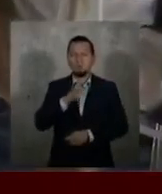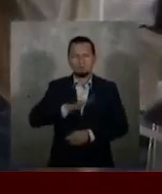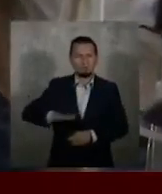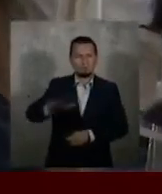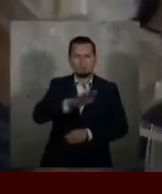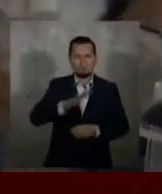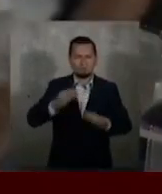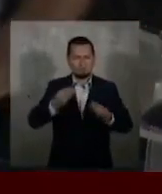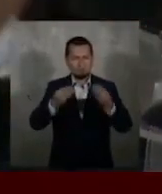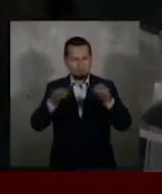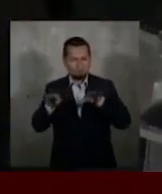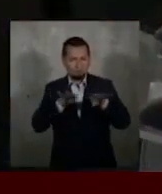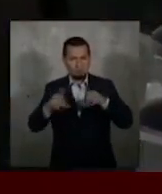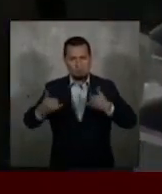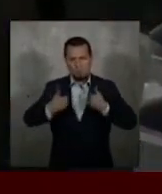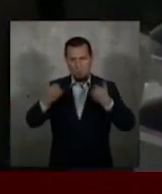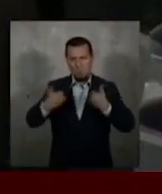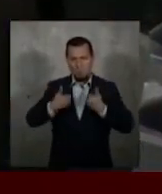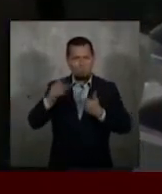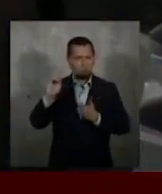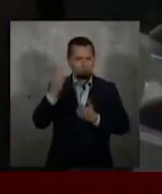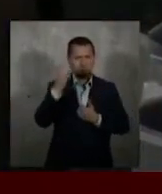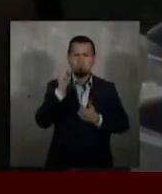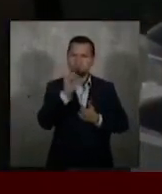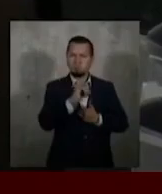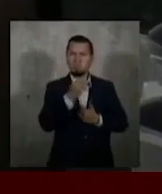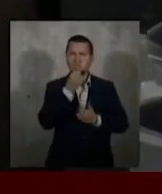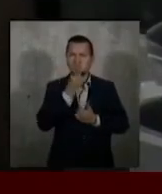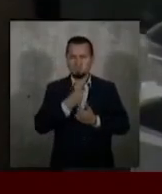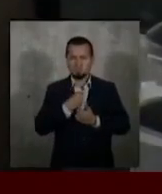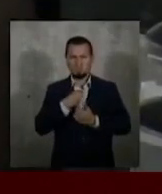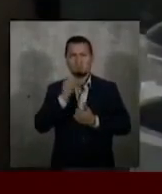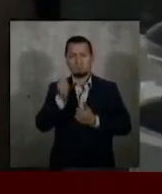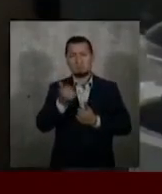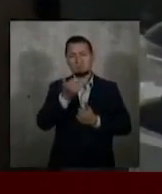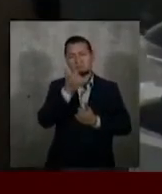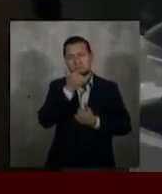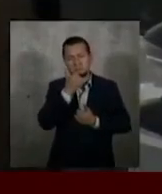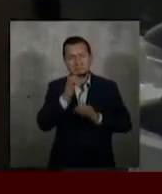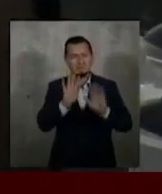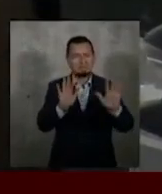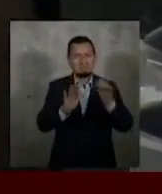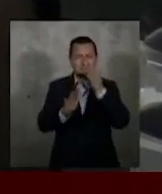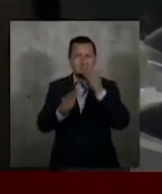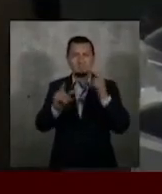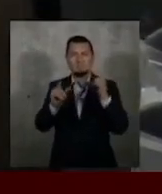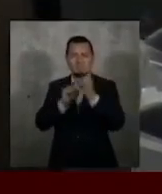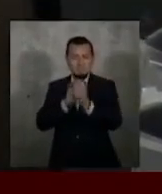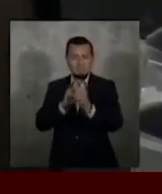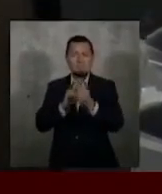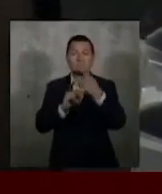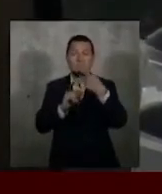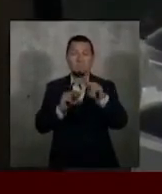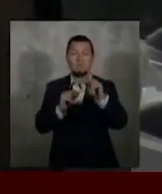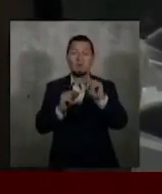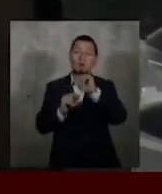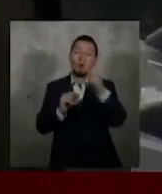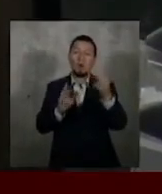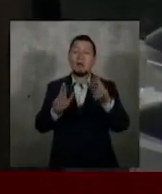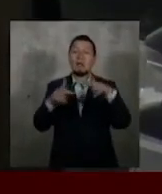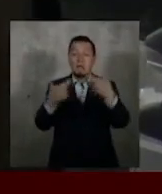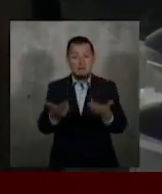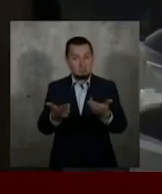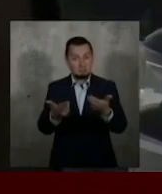gran noticia para nuestra comunidad, para nuestros estudiantes, que siempre ya están muy atentos y exigen